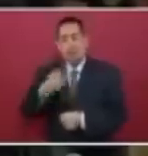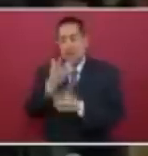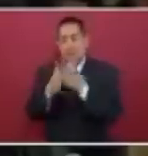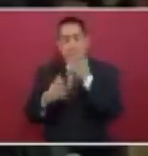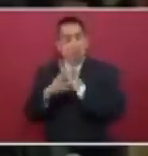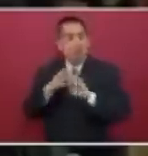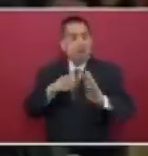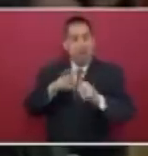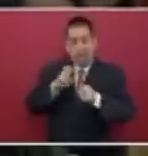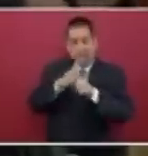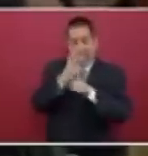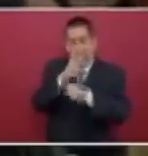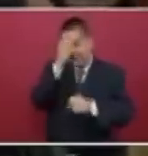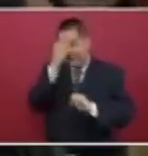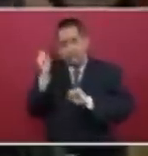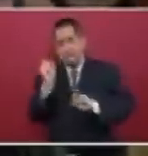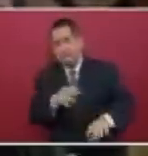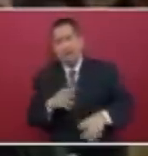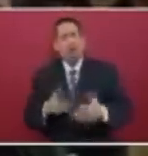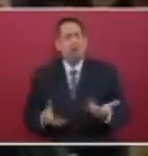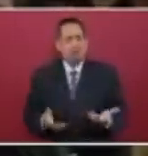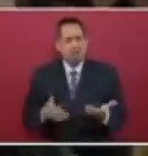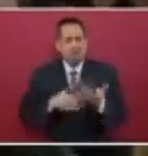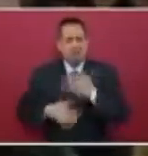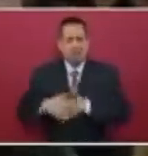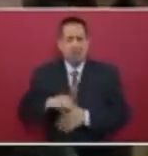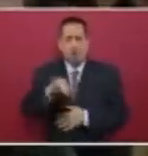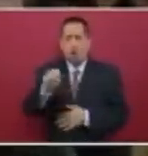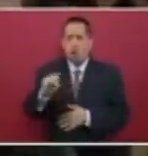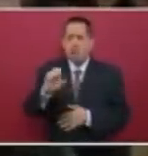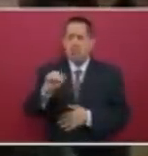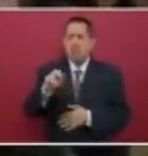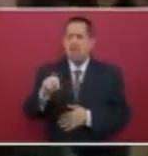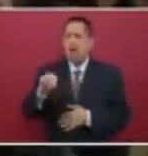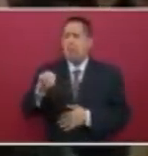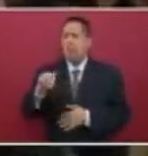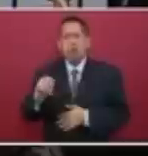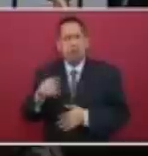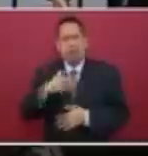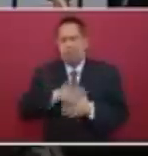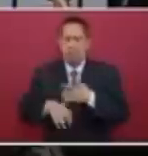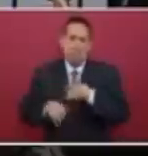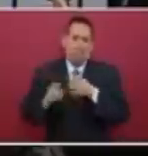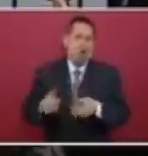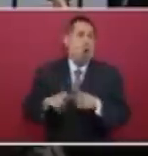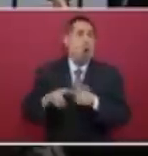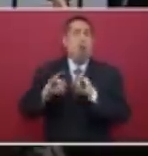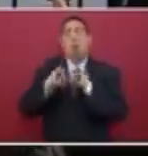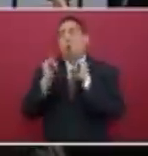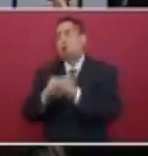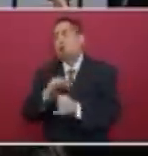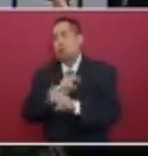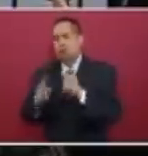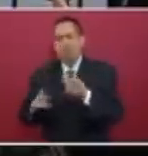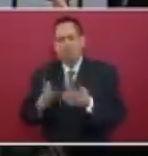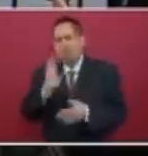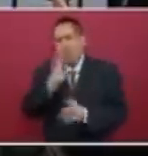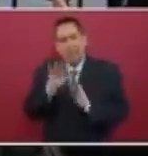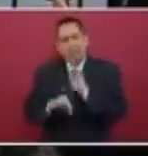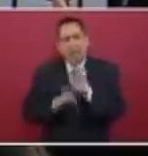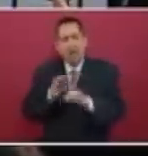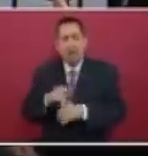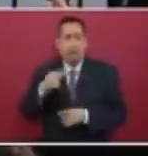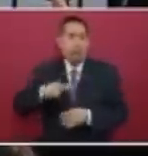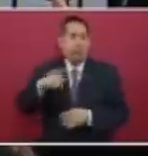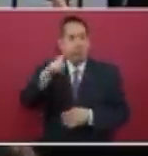eeuu se cansa de las cosas finas vásquez mota y de juntos podemos se cansa del maltrato que